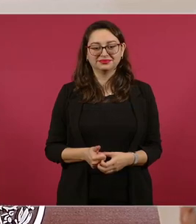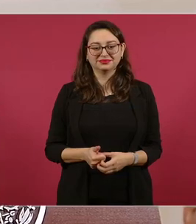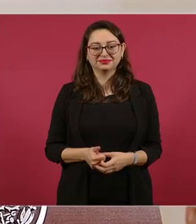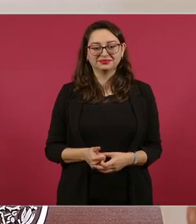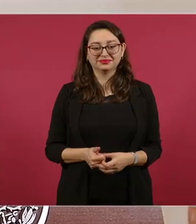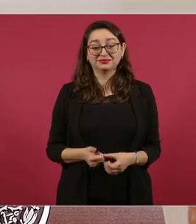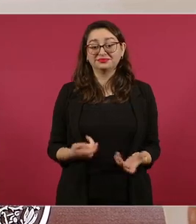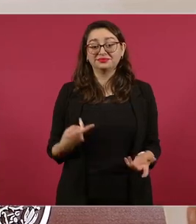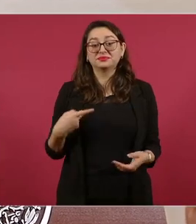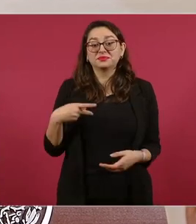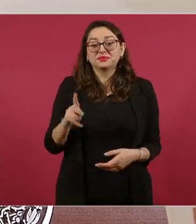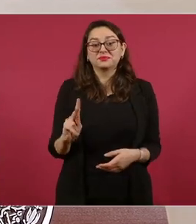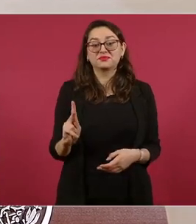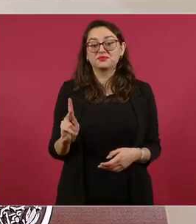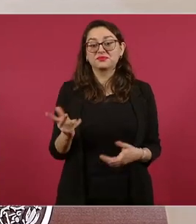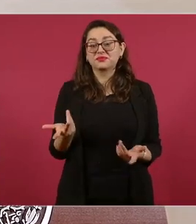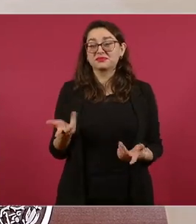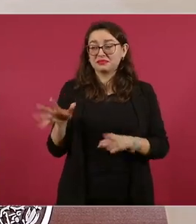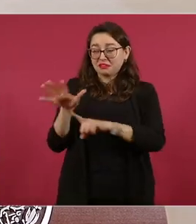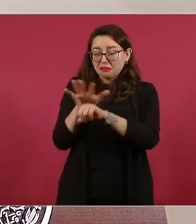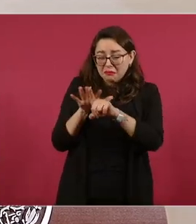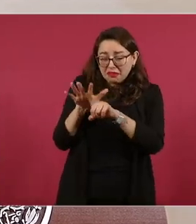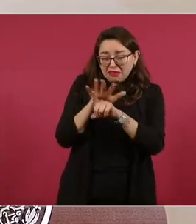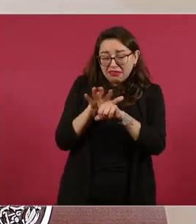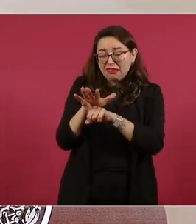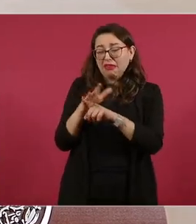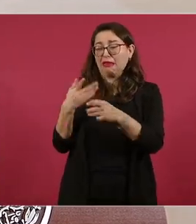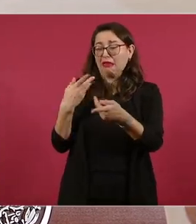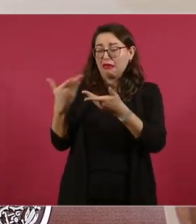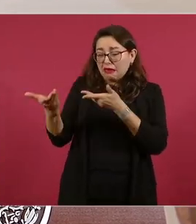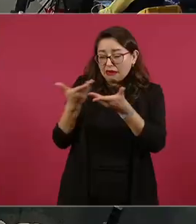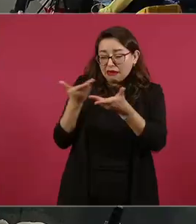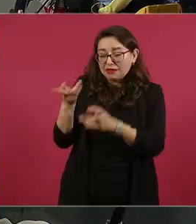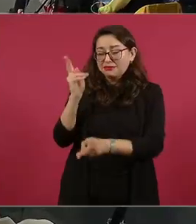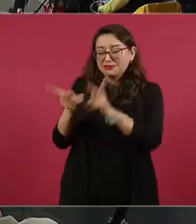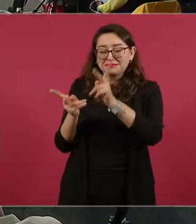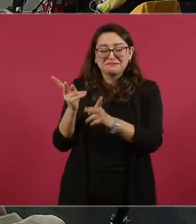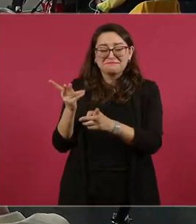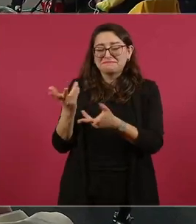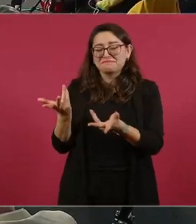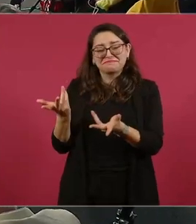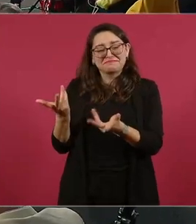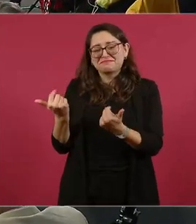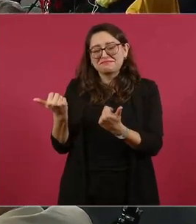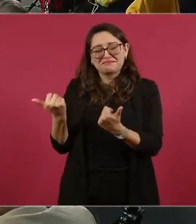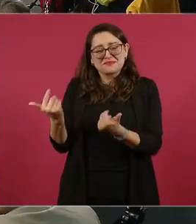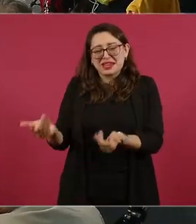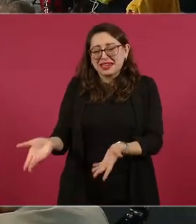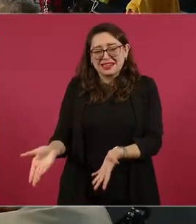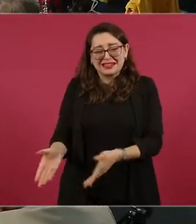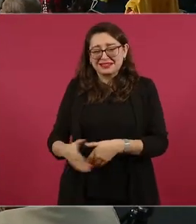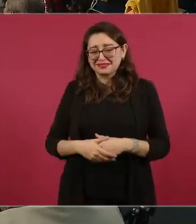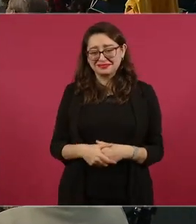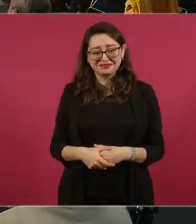pasan esas, o sea, está muy difícil, ¿ya?, de convencer. O sea,